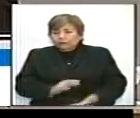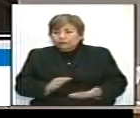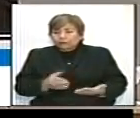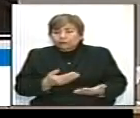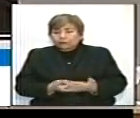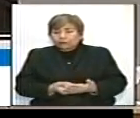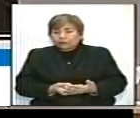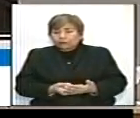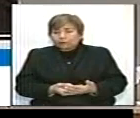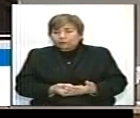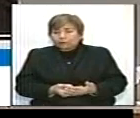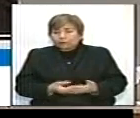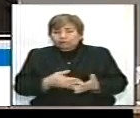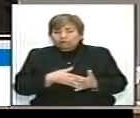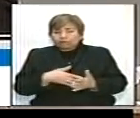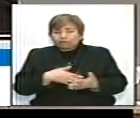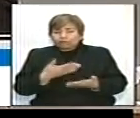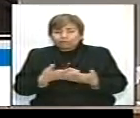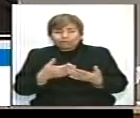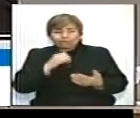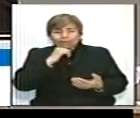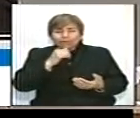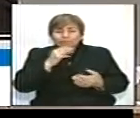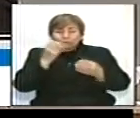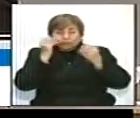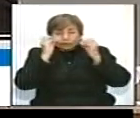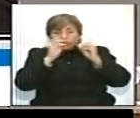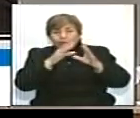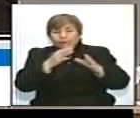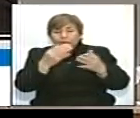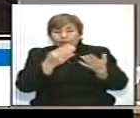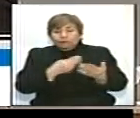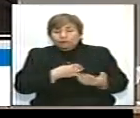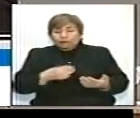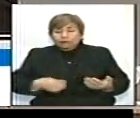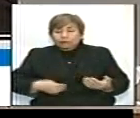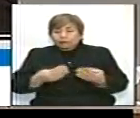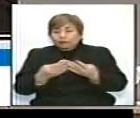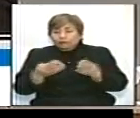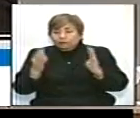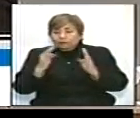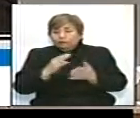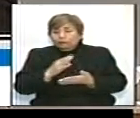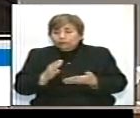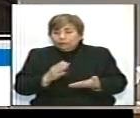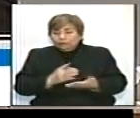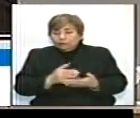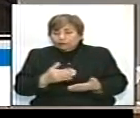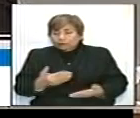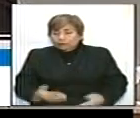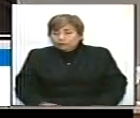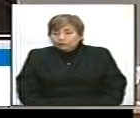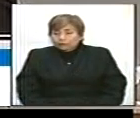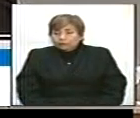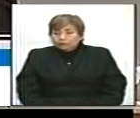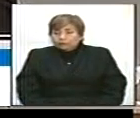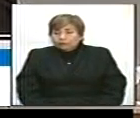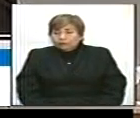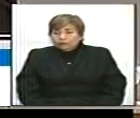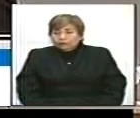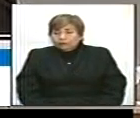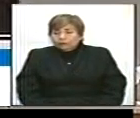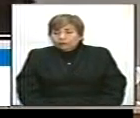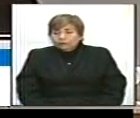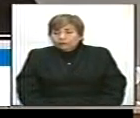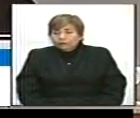Todas estas deficiencias tomó conocimiento el Ministerio de Educación de aquel entonces, problemas que han sido resueltos paulatinamente hasta